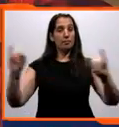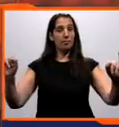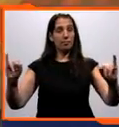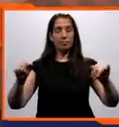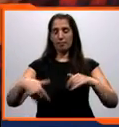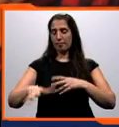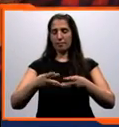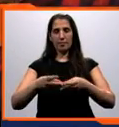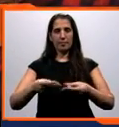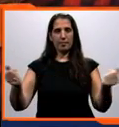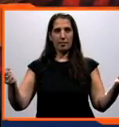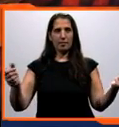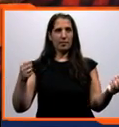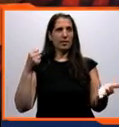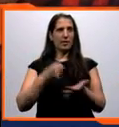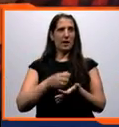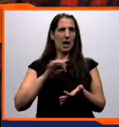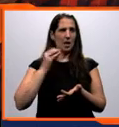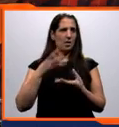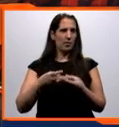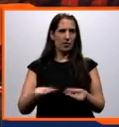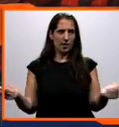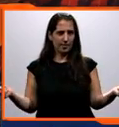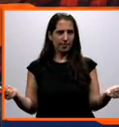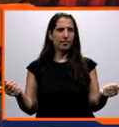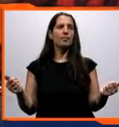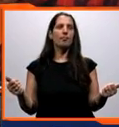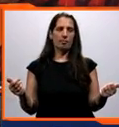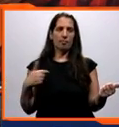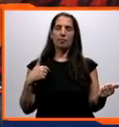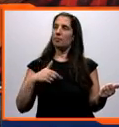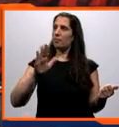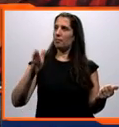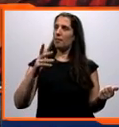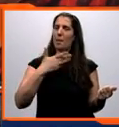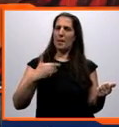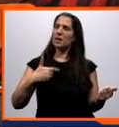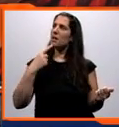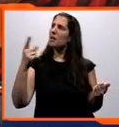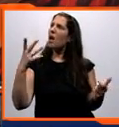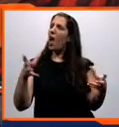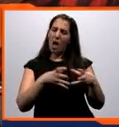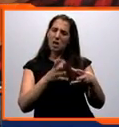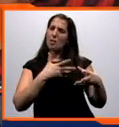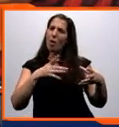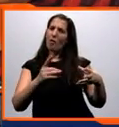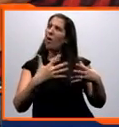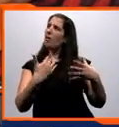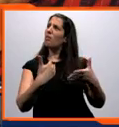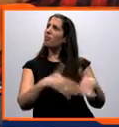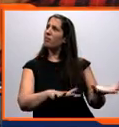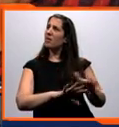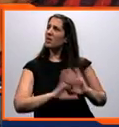año me fui a hablar con el presidente de la compañía y le digo se retira el equipo s y qué hago